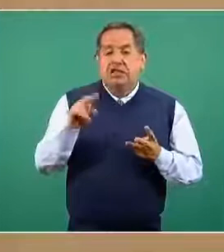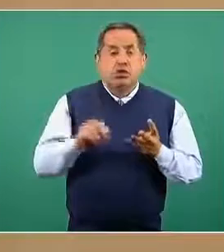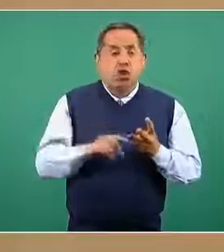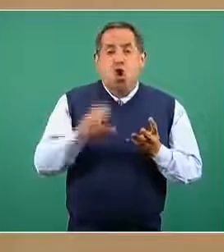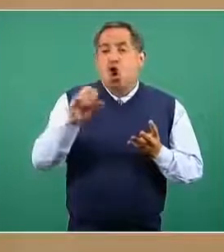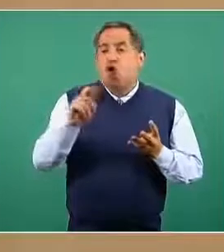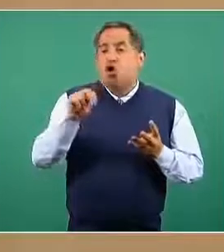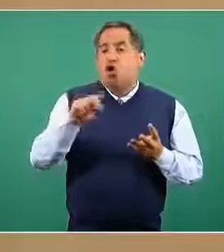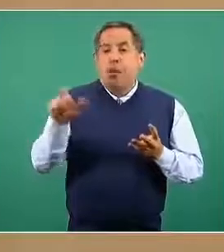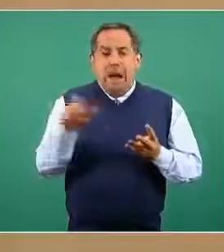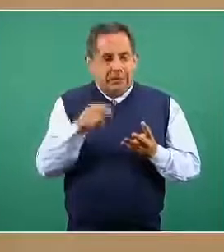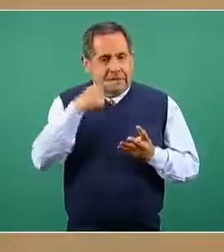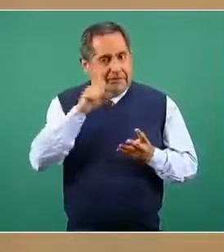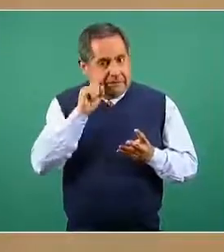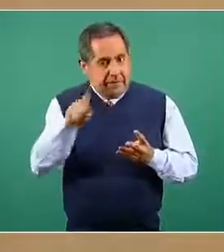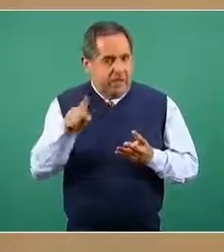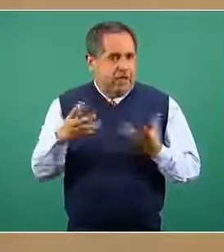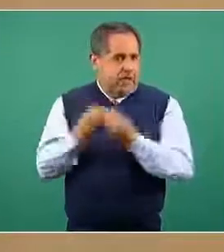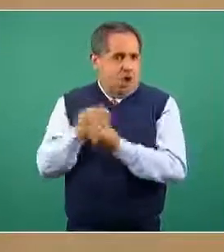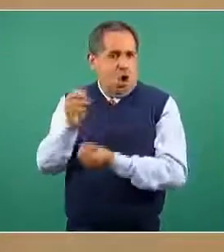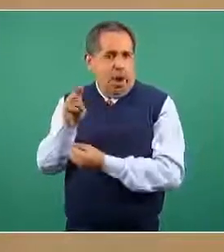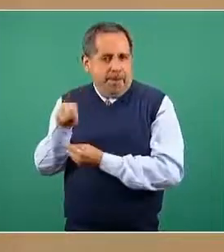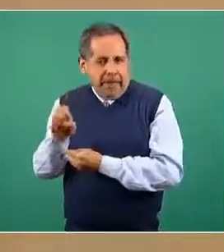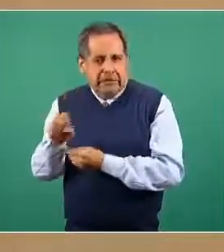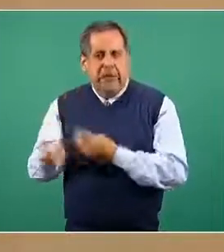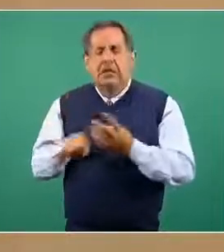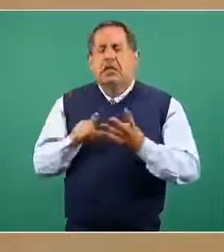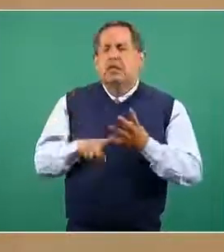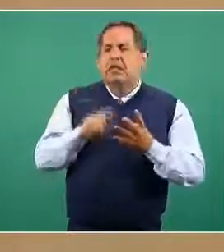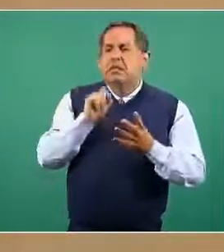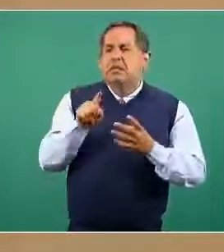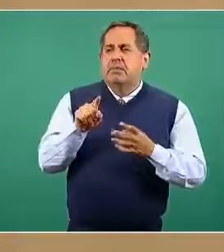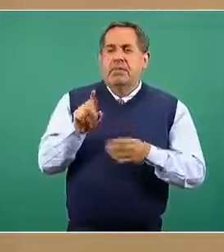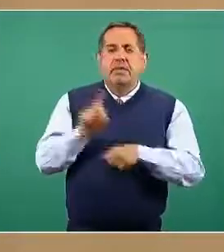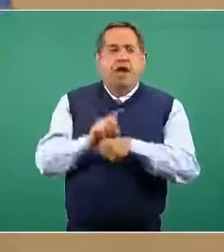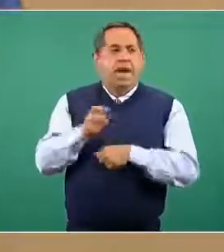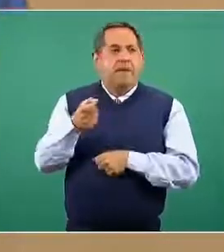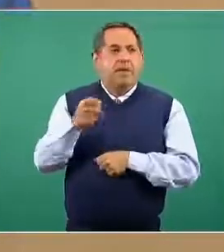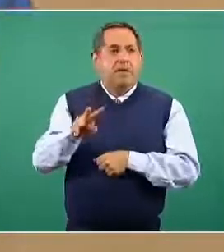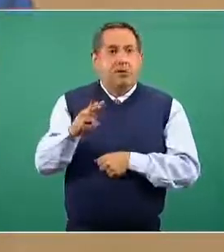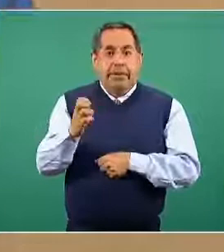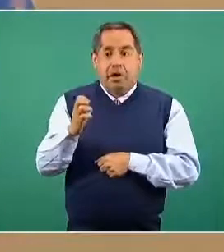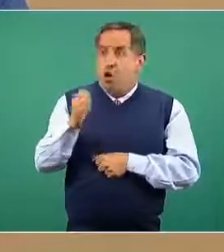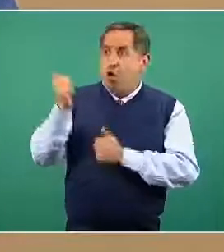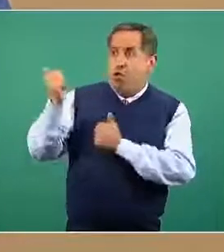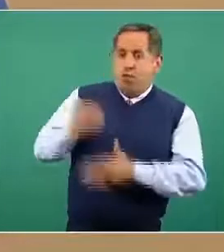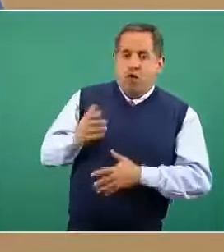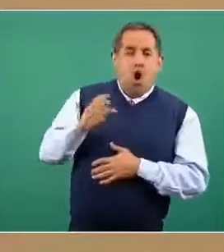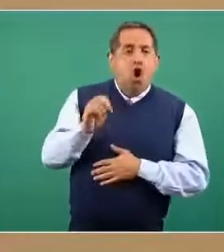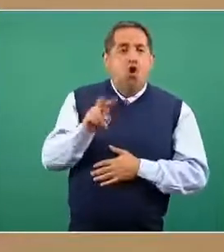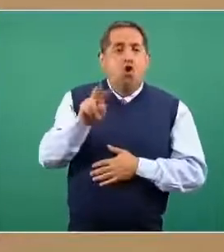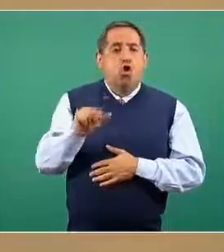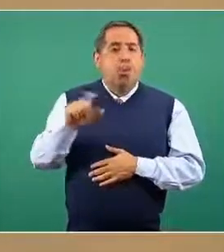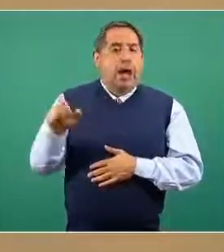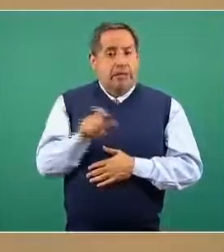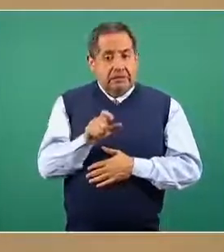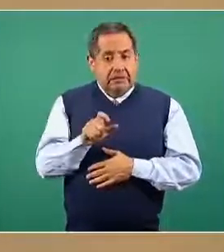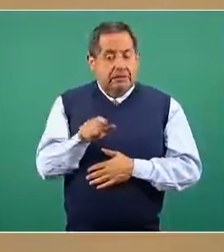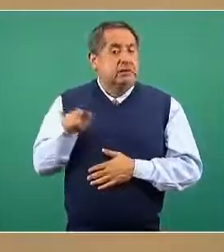el mecanismo de colaboración de la OMS. Este próximo 29 de enero, COVAX va a emitir